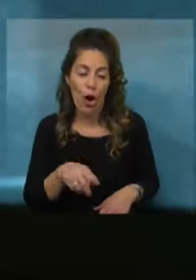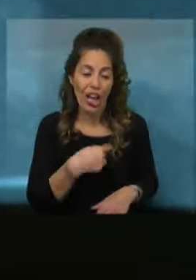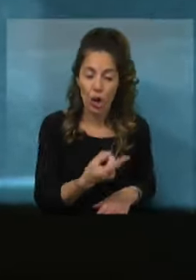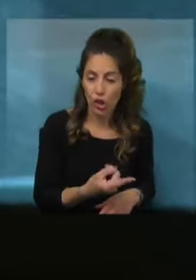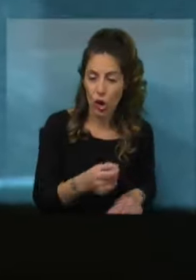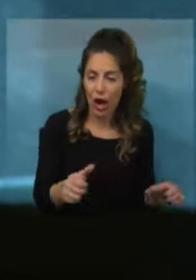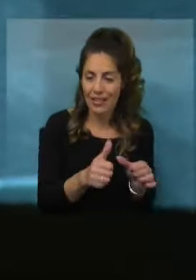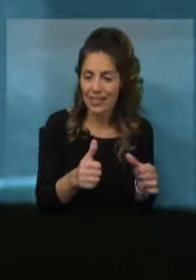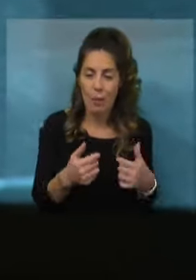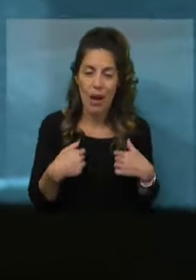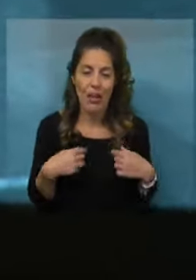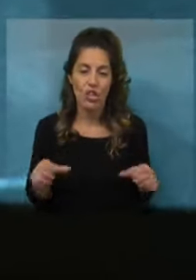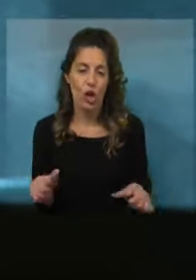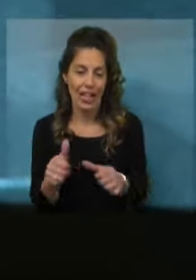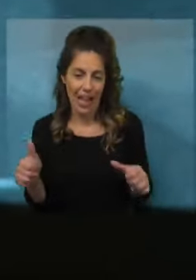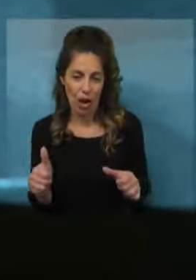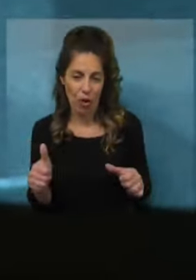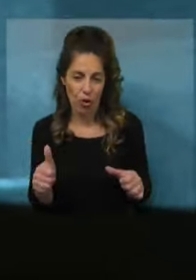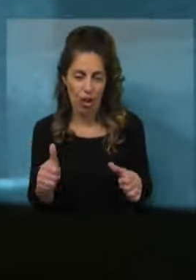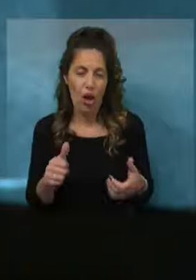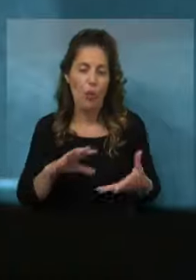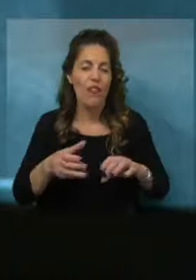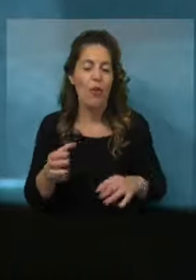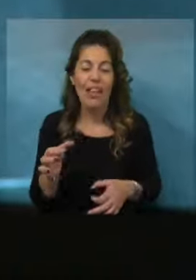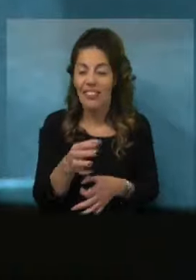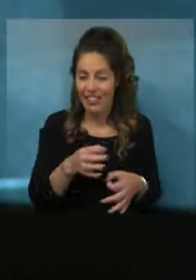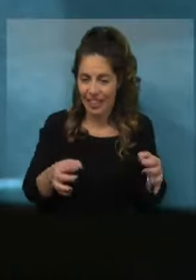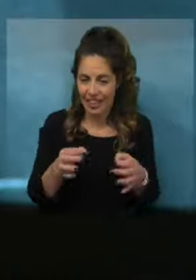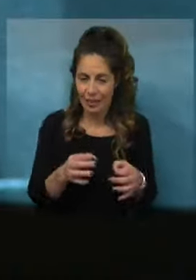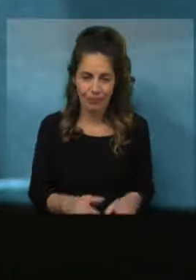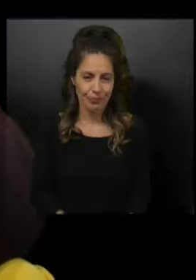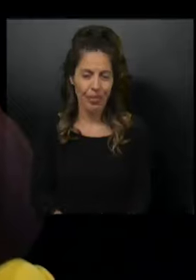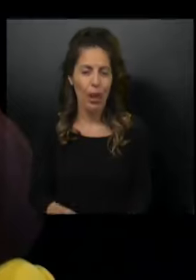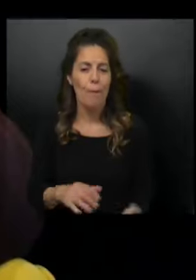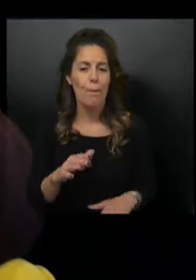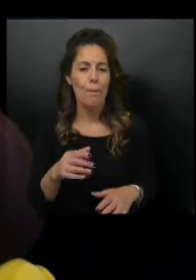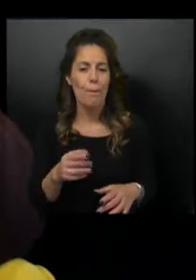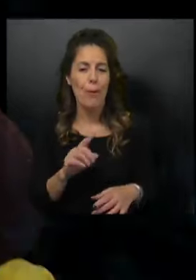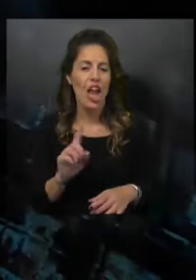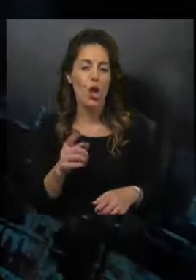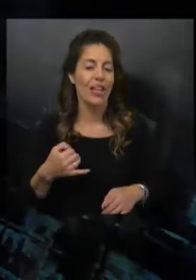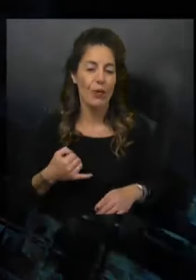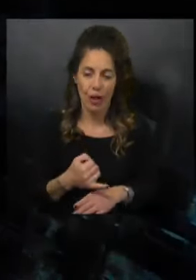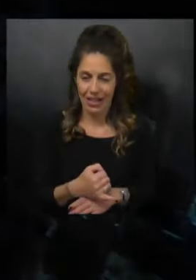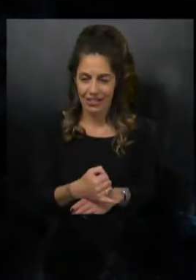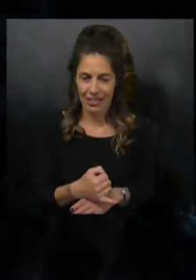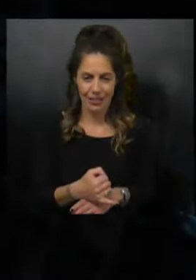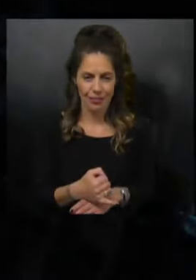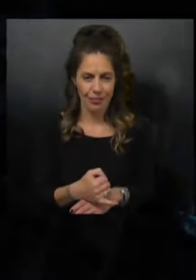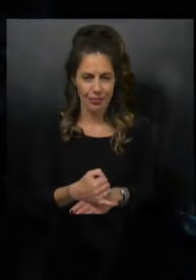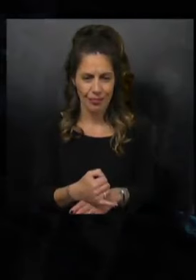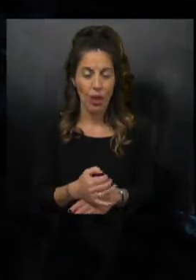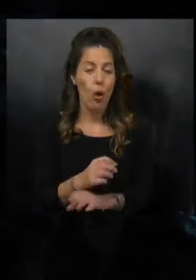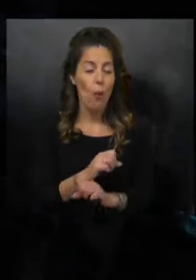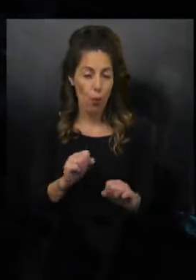muevo como capaz que sí trayéndolo a esto estratégicamente no sí como que no equivocarse por lo menos Exacto o sea